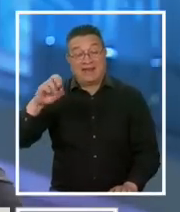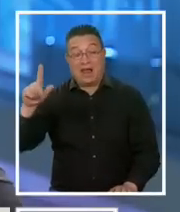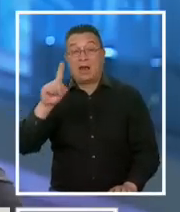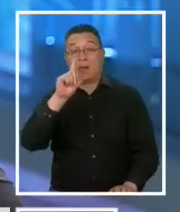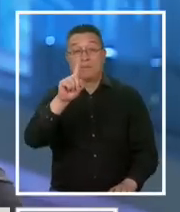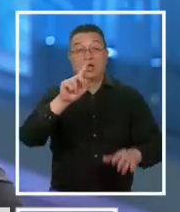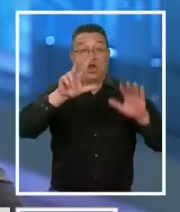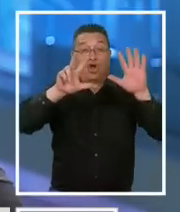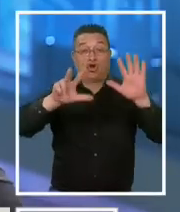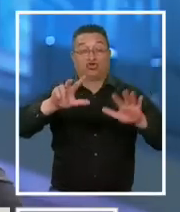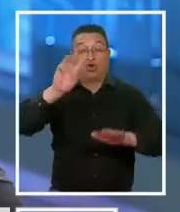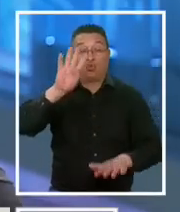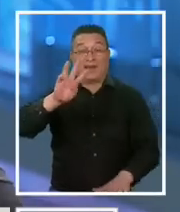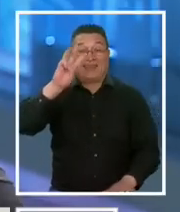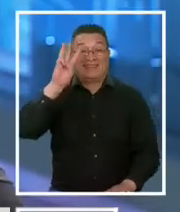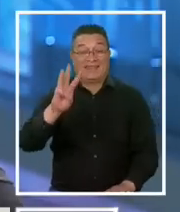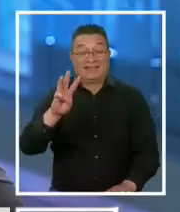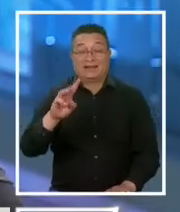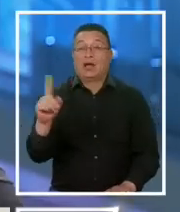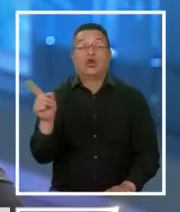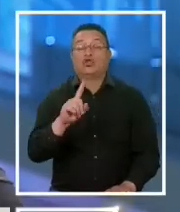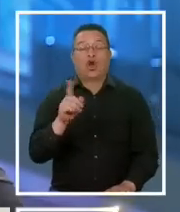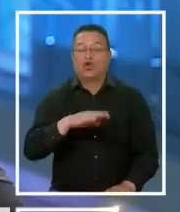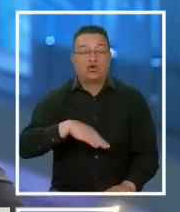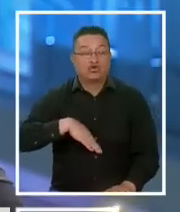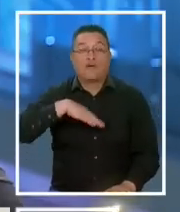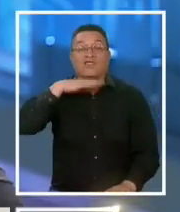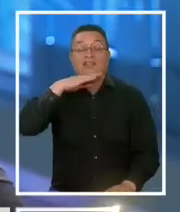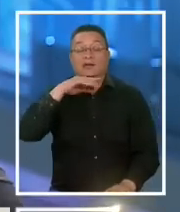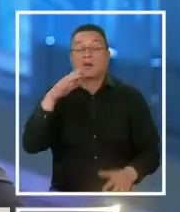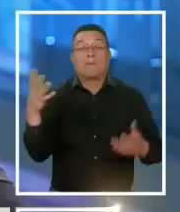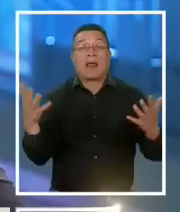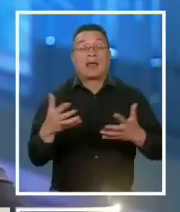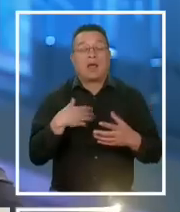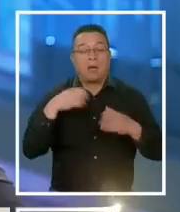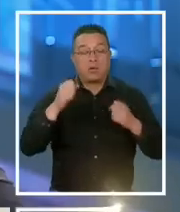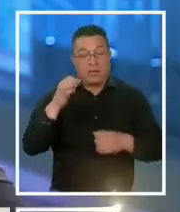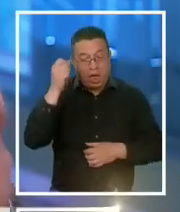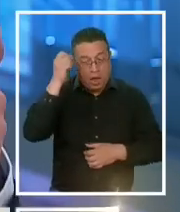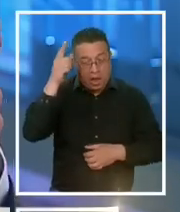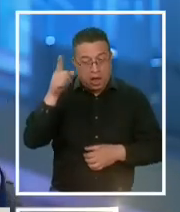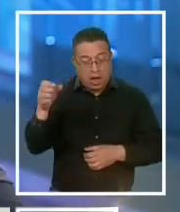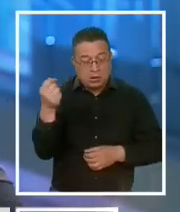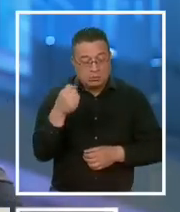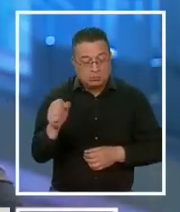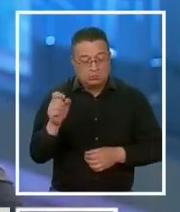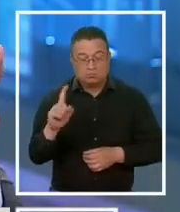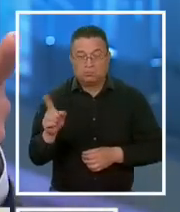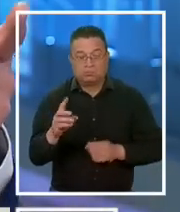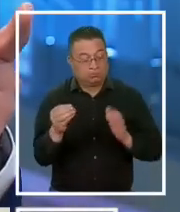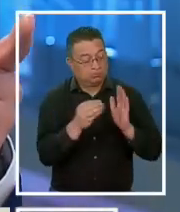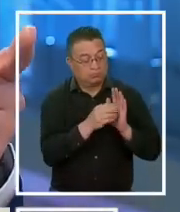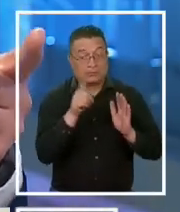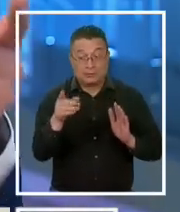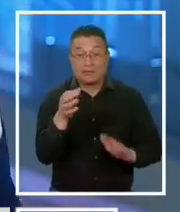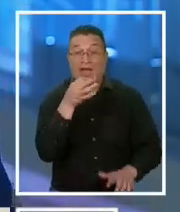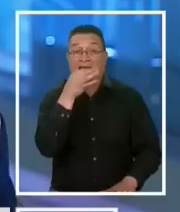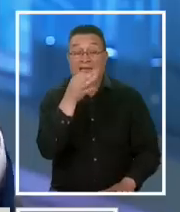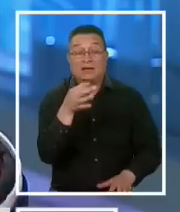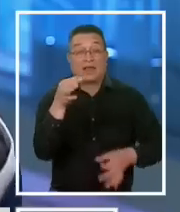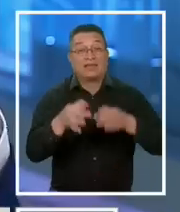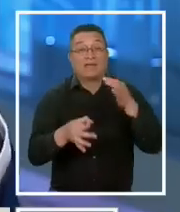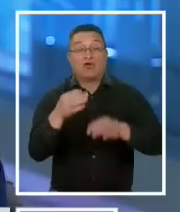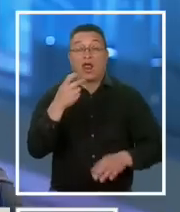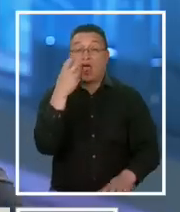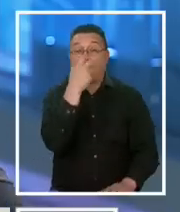del año 1843 no era suficiente para los efectos de comprender esa conducta y es lo que señaló En definitiva el